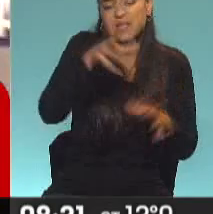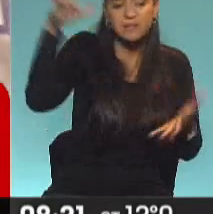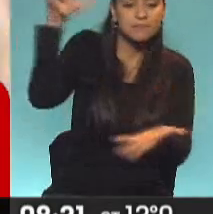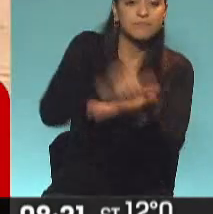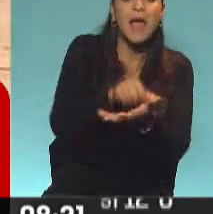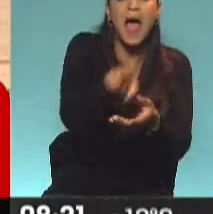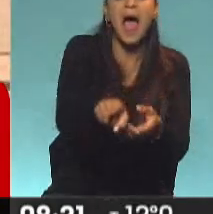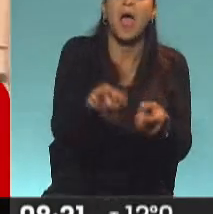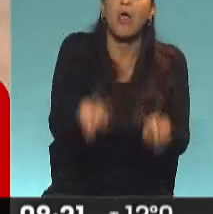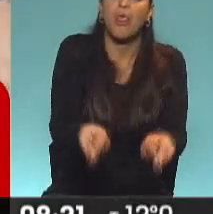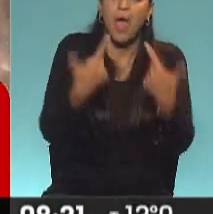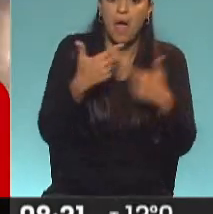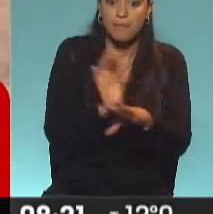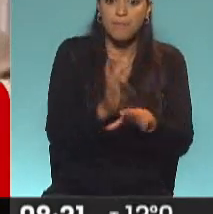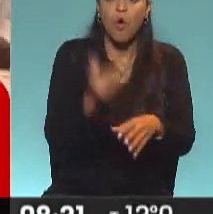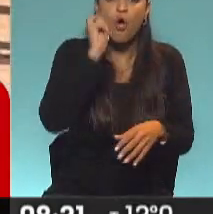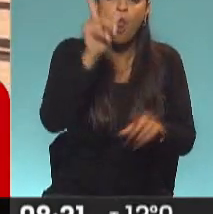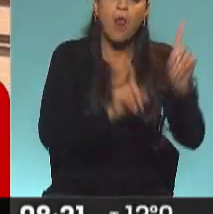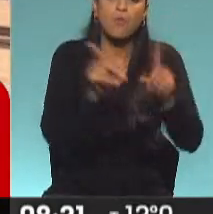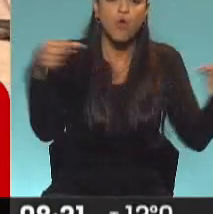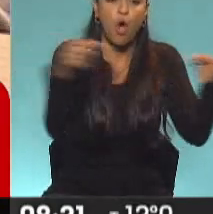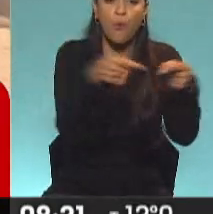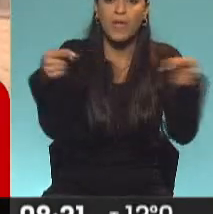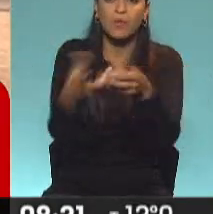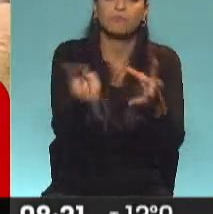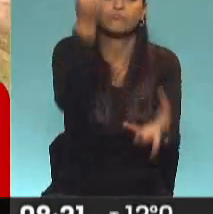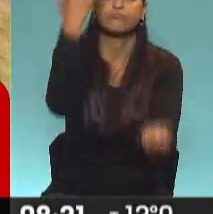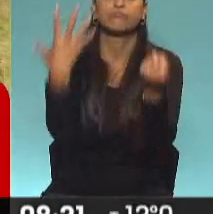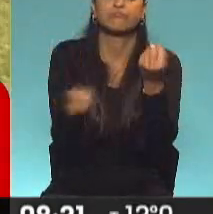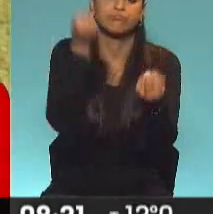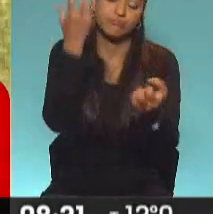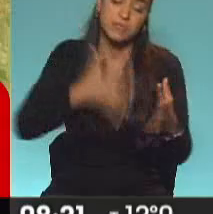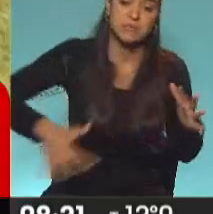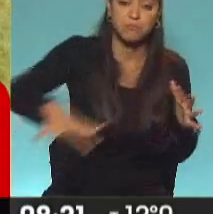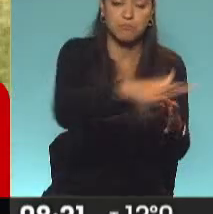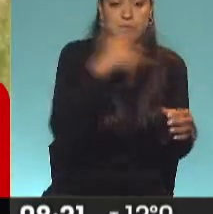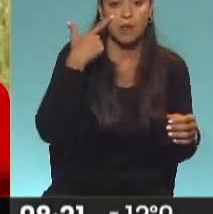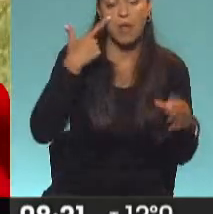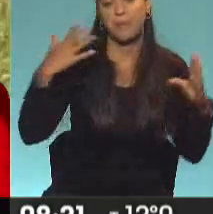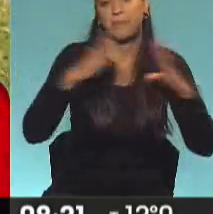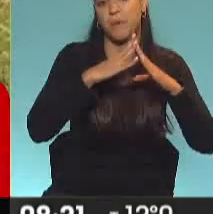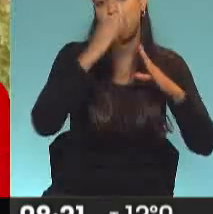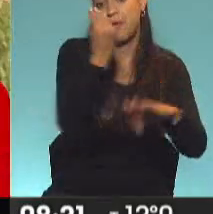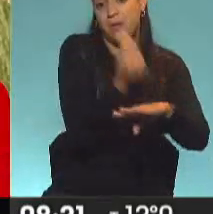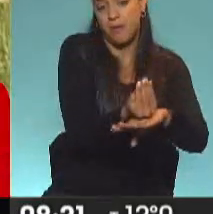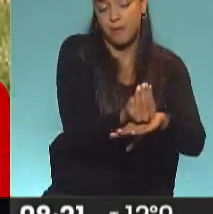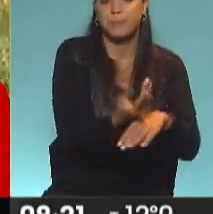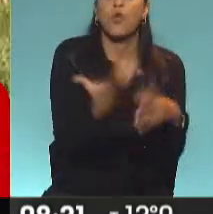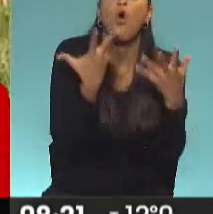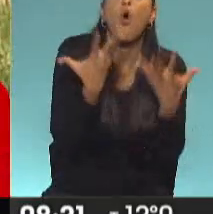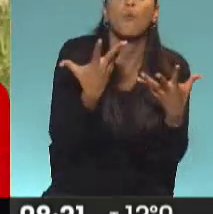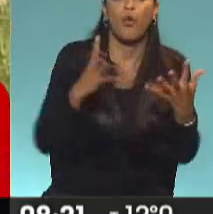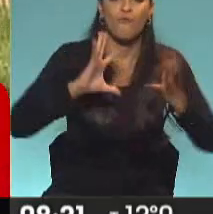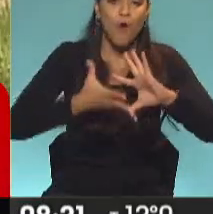una herramienta para lograr algunos objetivos claros, en este caso el espacio para una vivienda. Obviamente no es la forma,